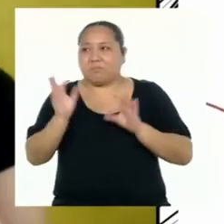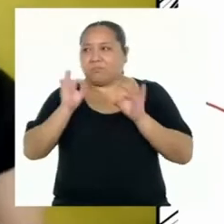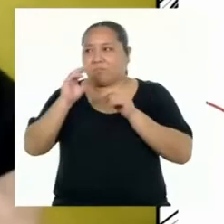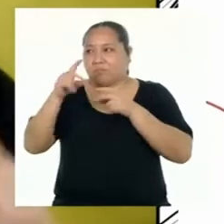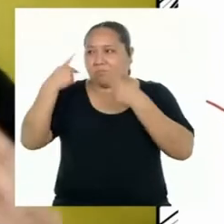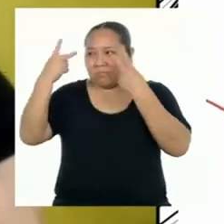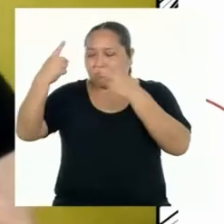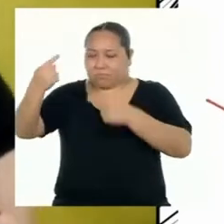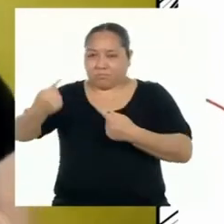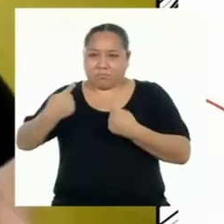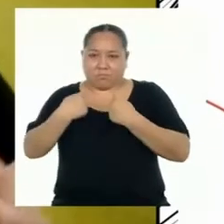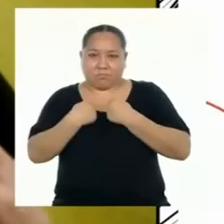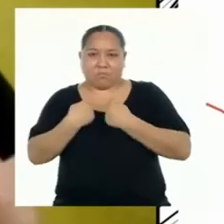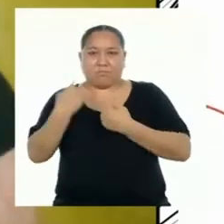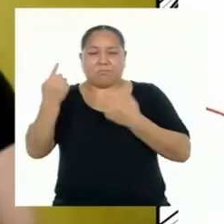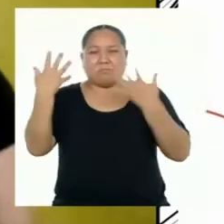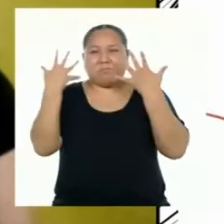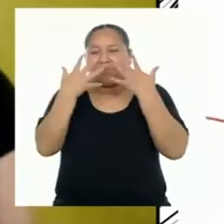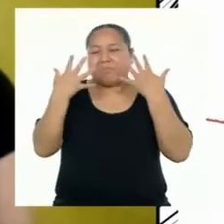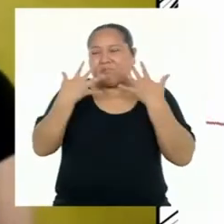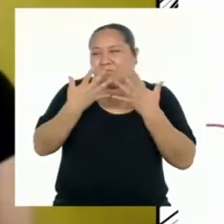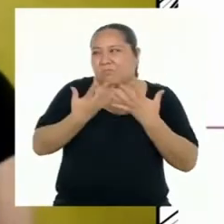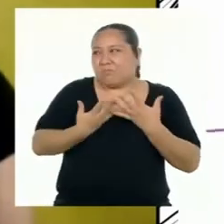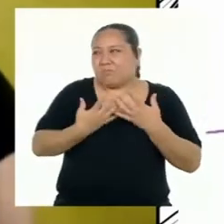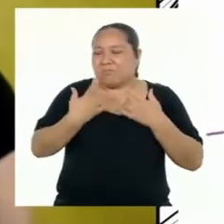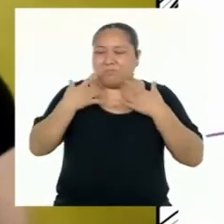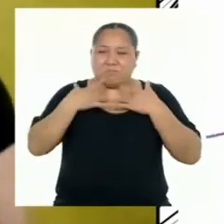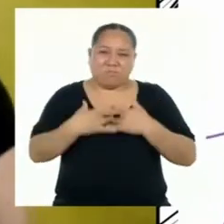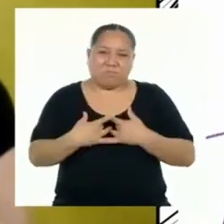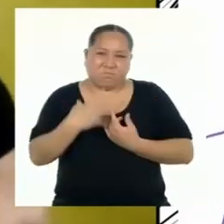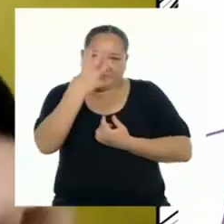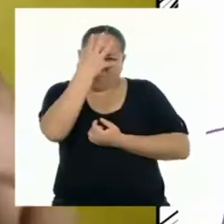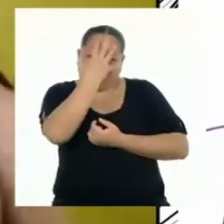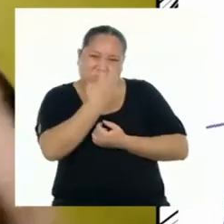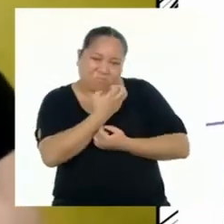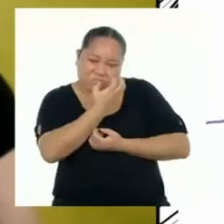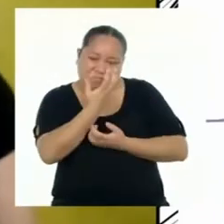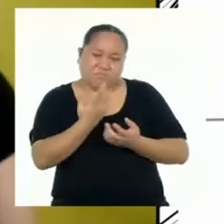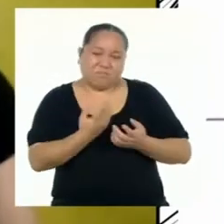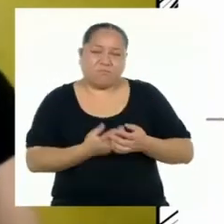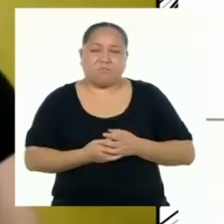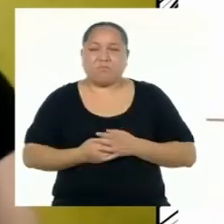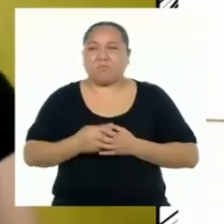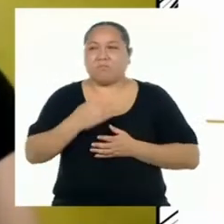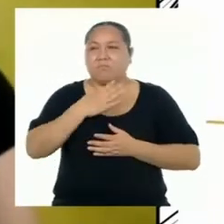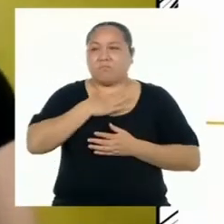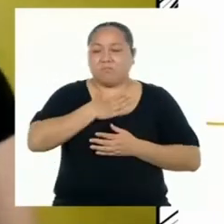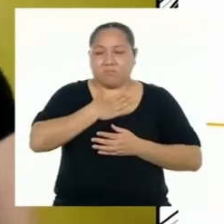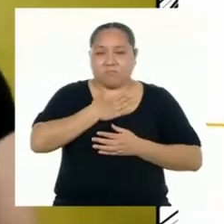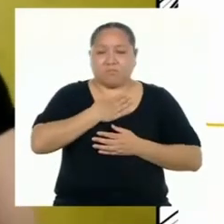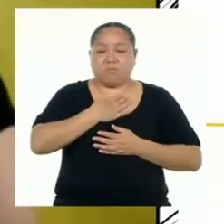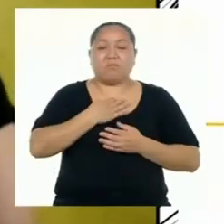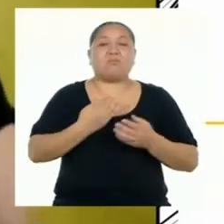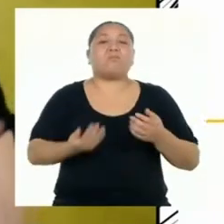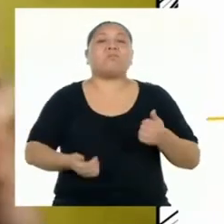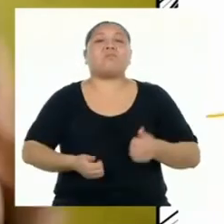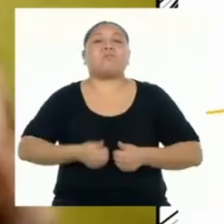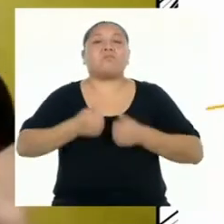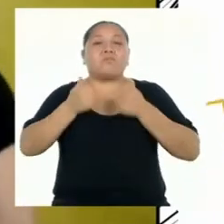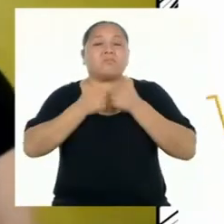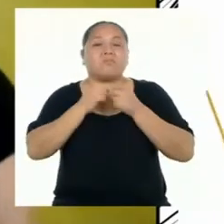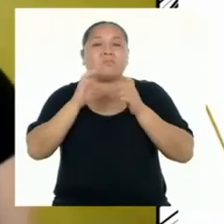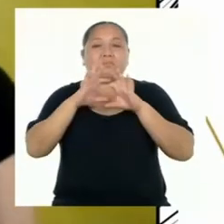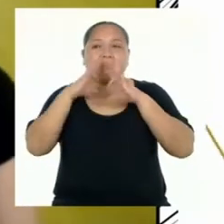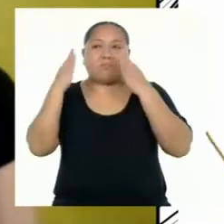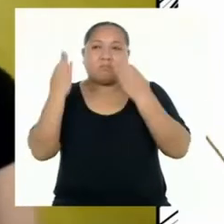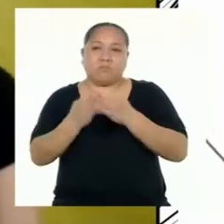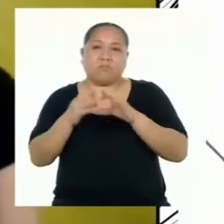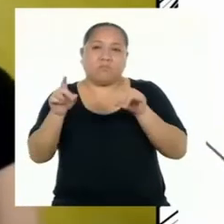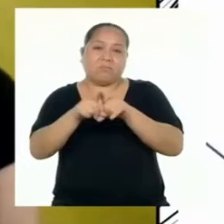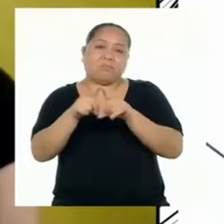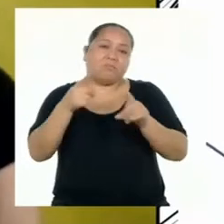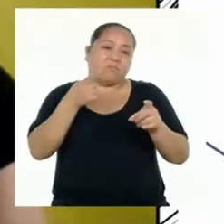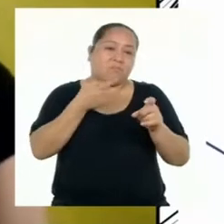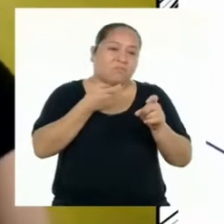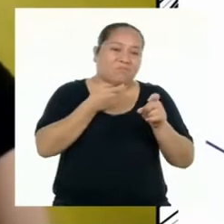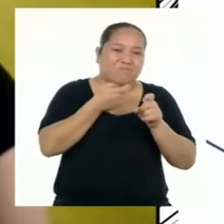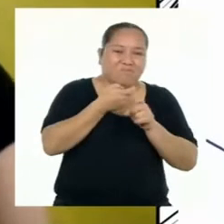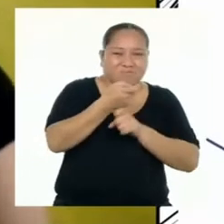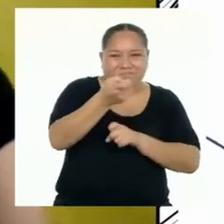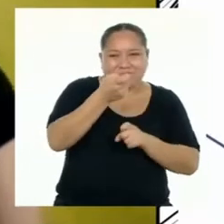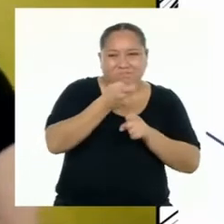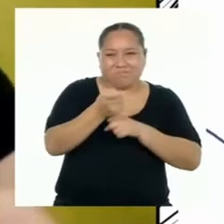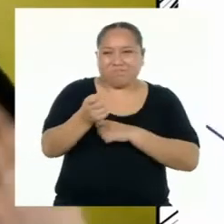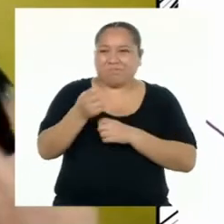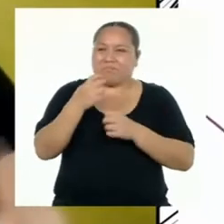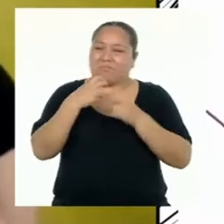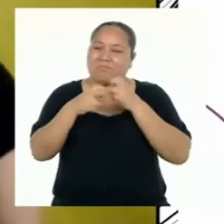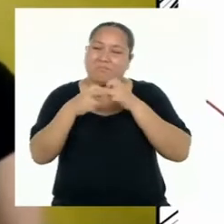el miedo, la tristeza y el enojo. En mi convivencia familiar también se vio afectada debido a eso.